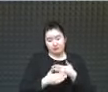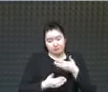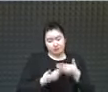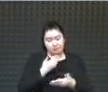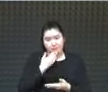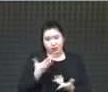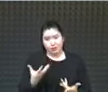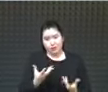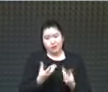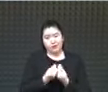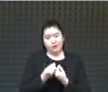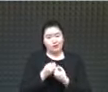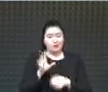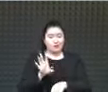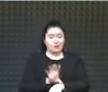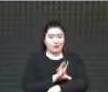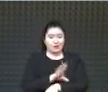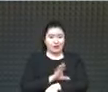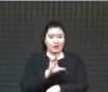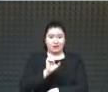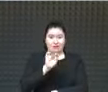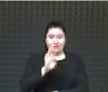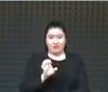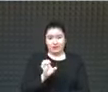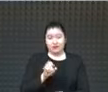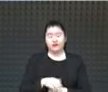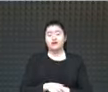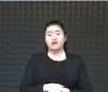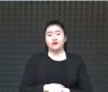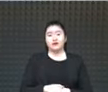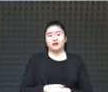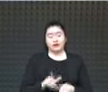con Comisión Federal de Electricidad, el de la línea 1,